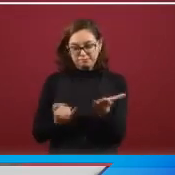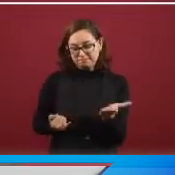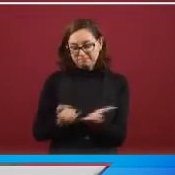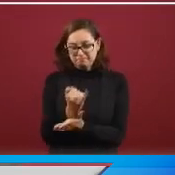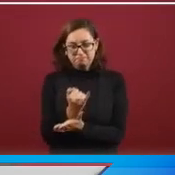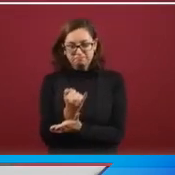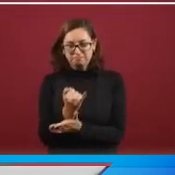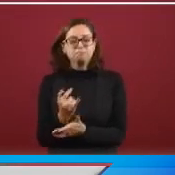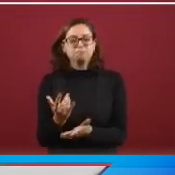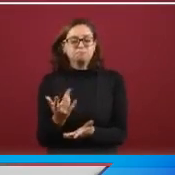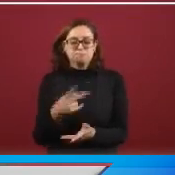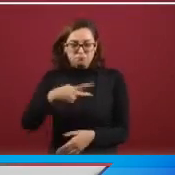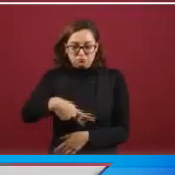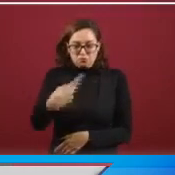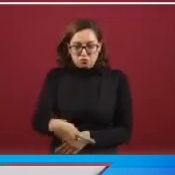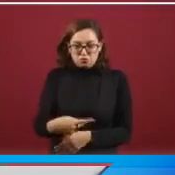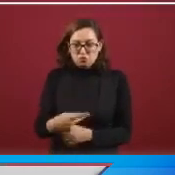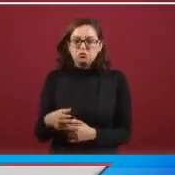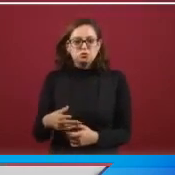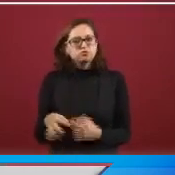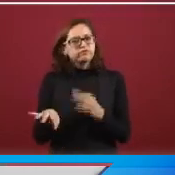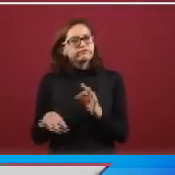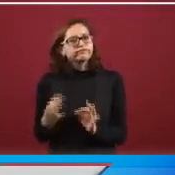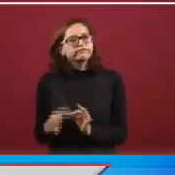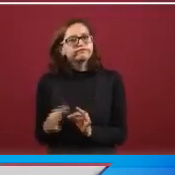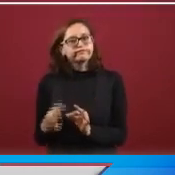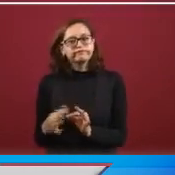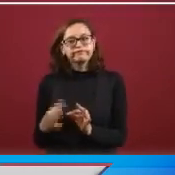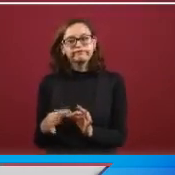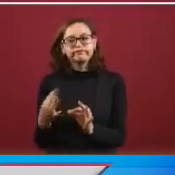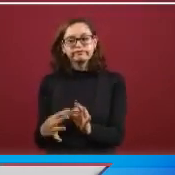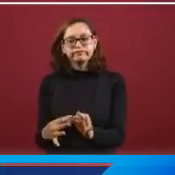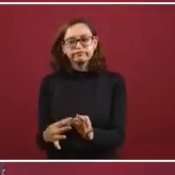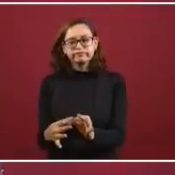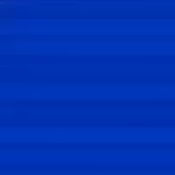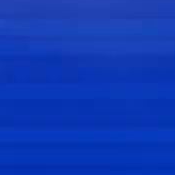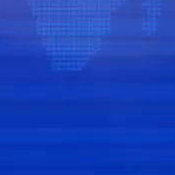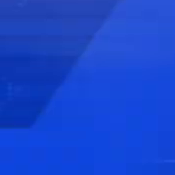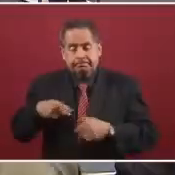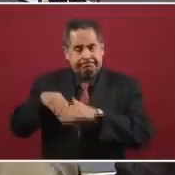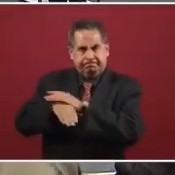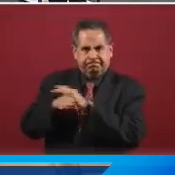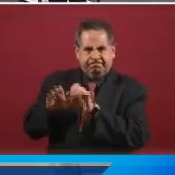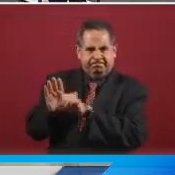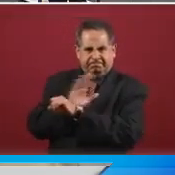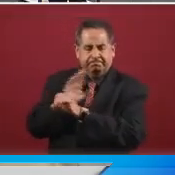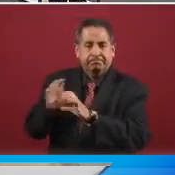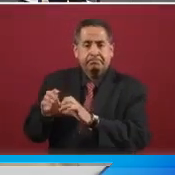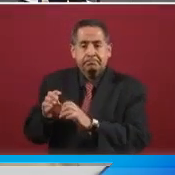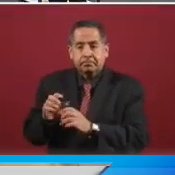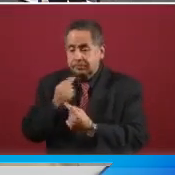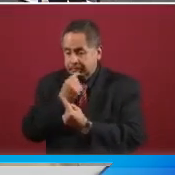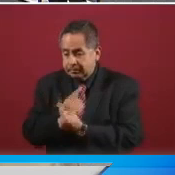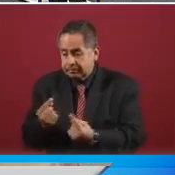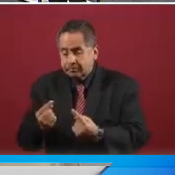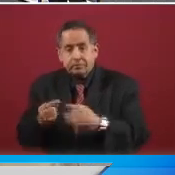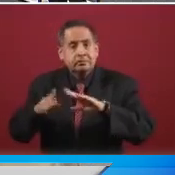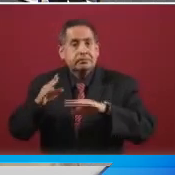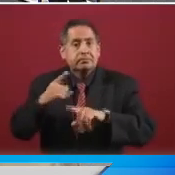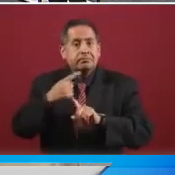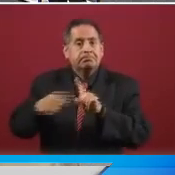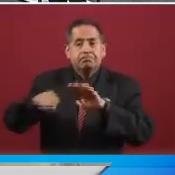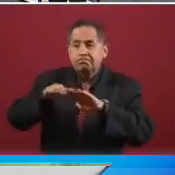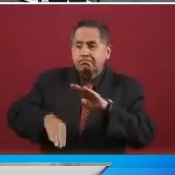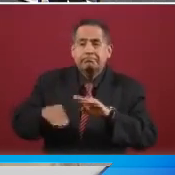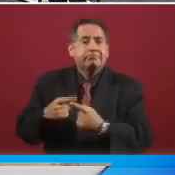estaciones migratorias, que no refleja el mantenimiento ni inversión de gobiernos anteriores. Riesgos económicos por